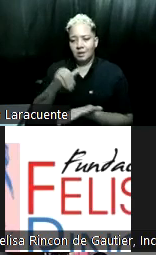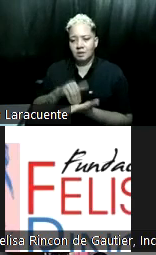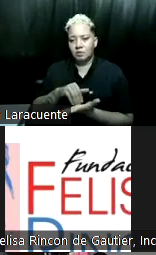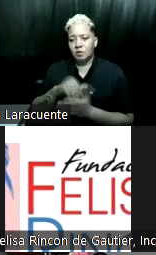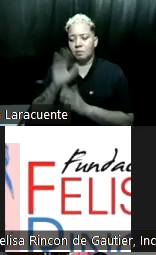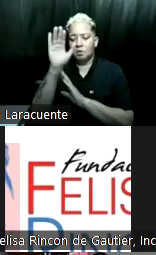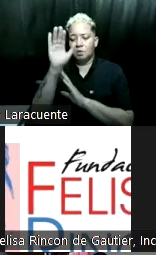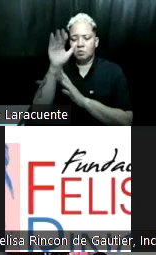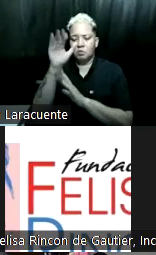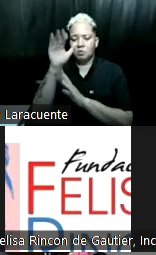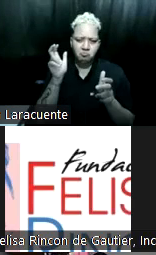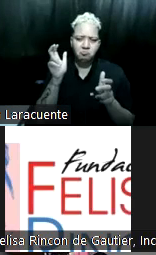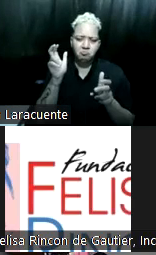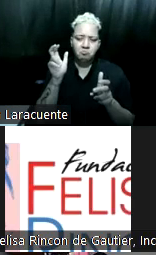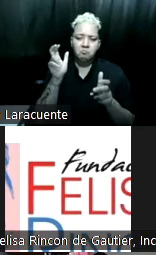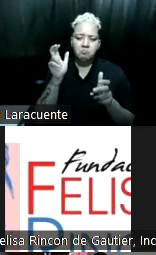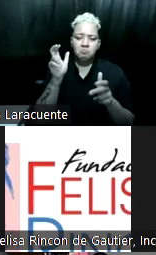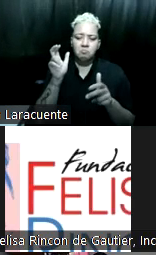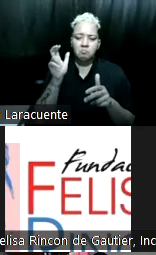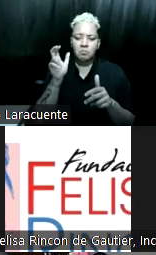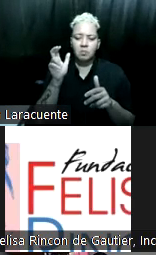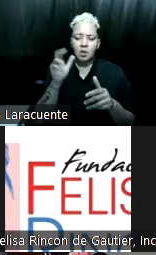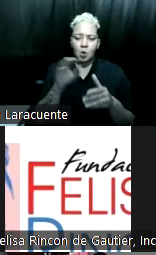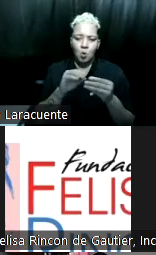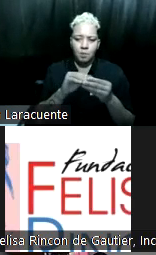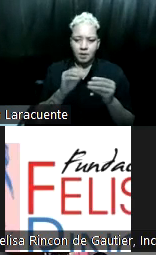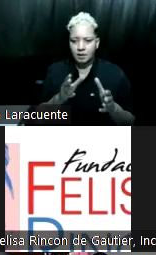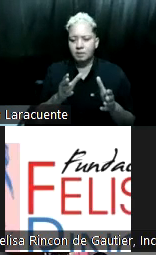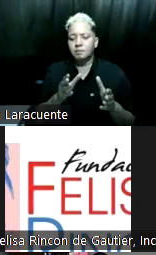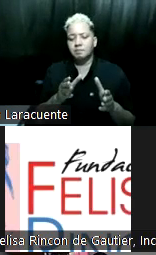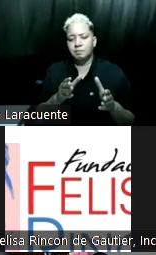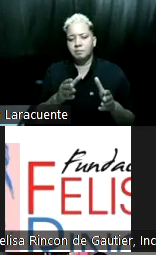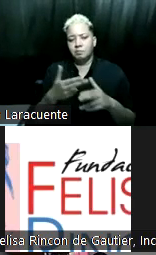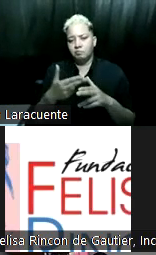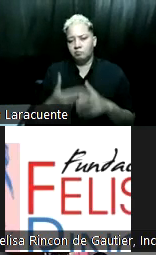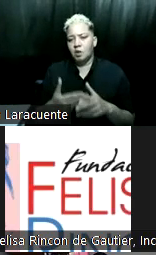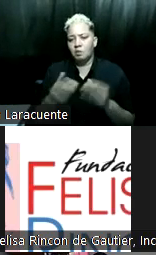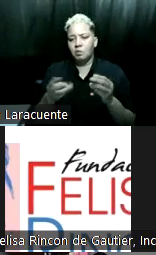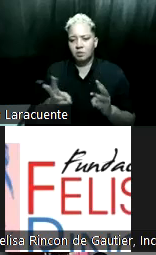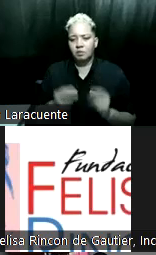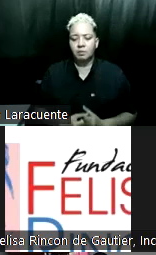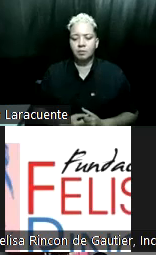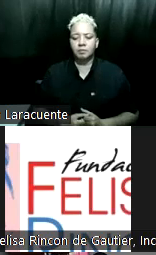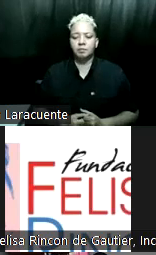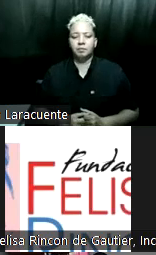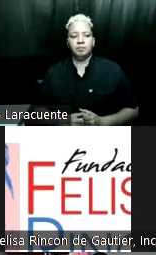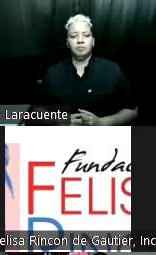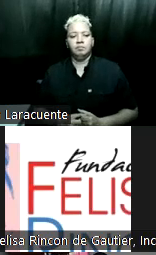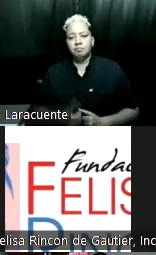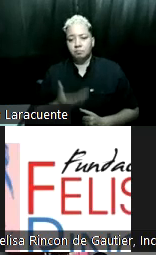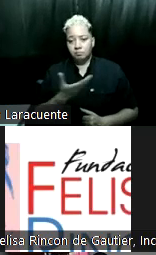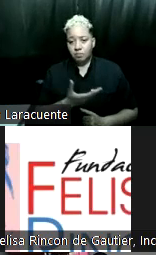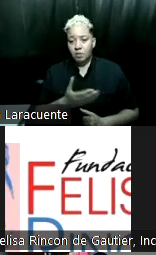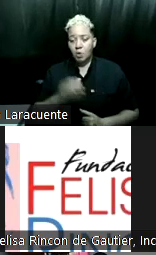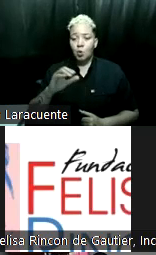escuchado a los comentaristas y narradores llamándolo así. Ahí está el Coliseo Roberto